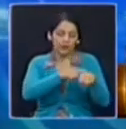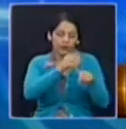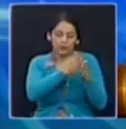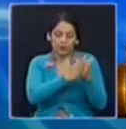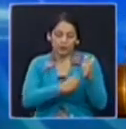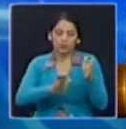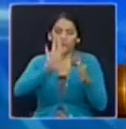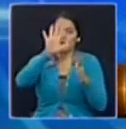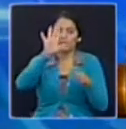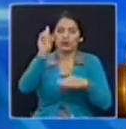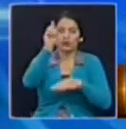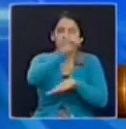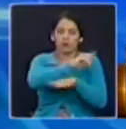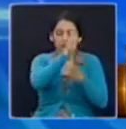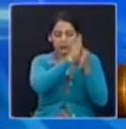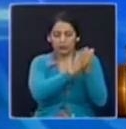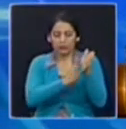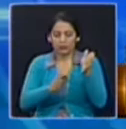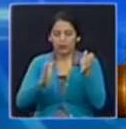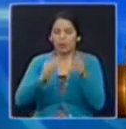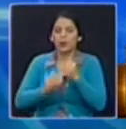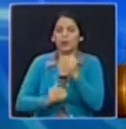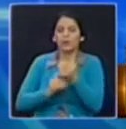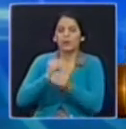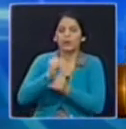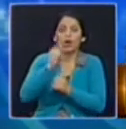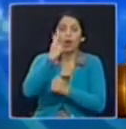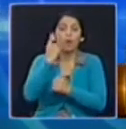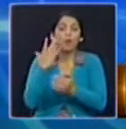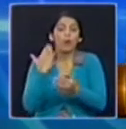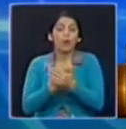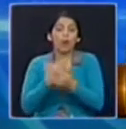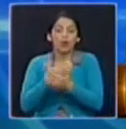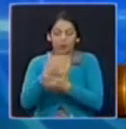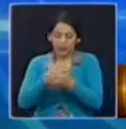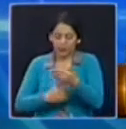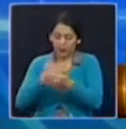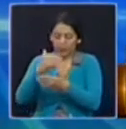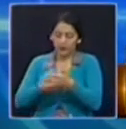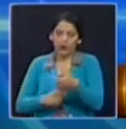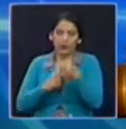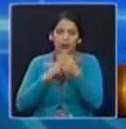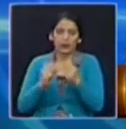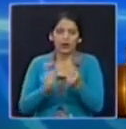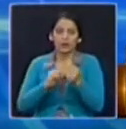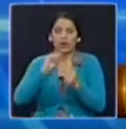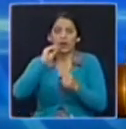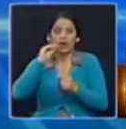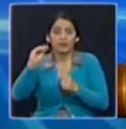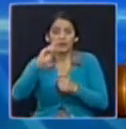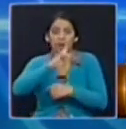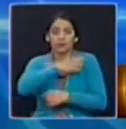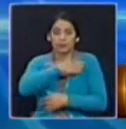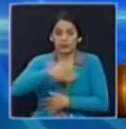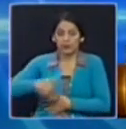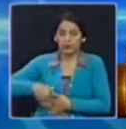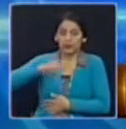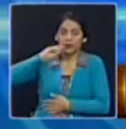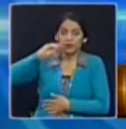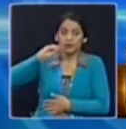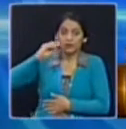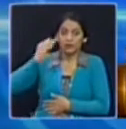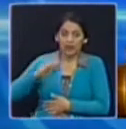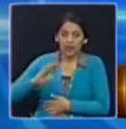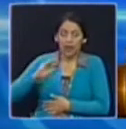de cargo y descargo de las pruebas, notificar a las partes, en este caso, a quienes son